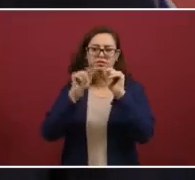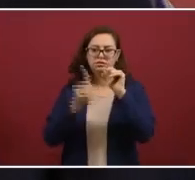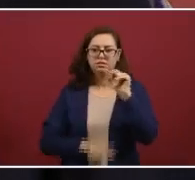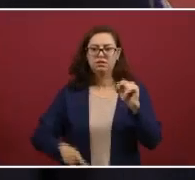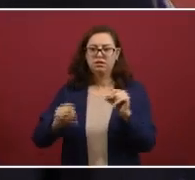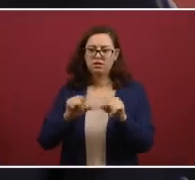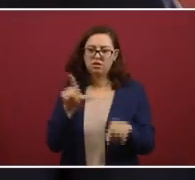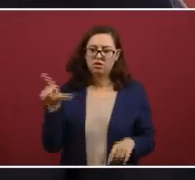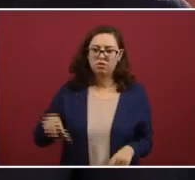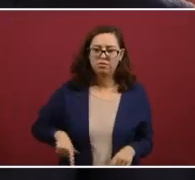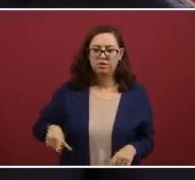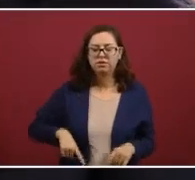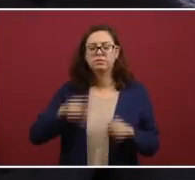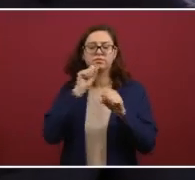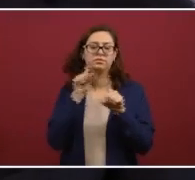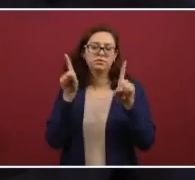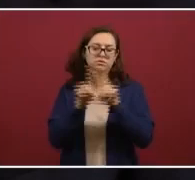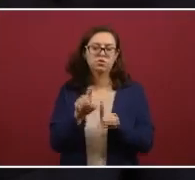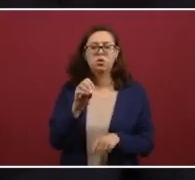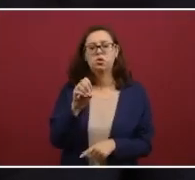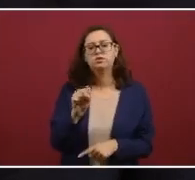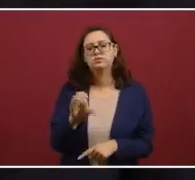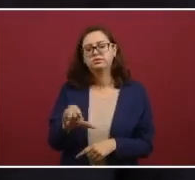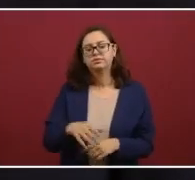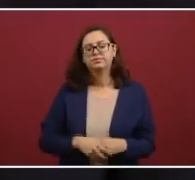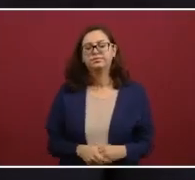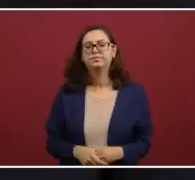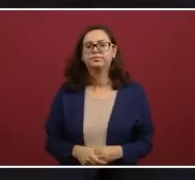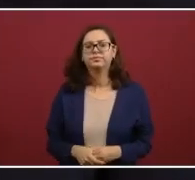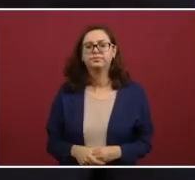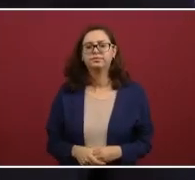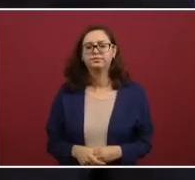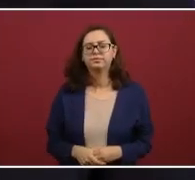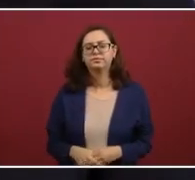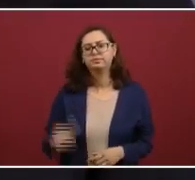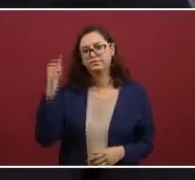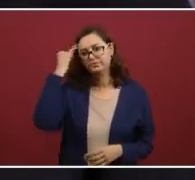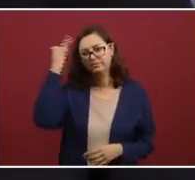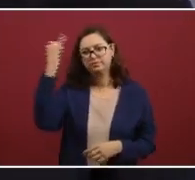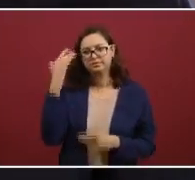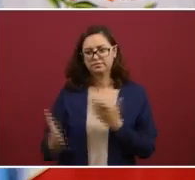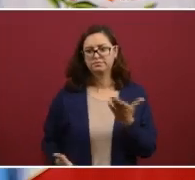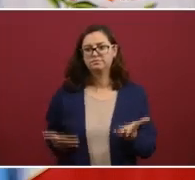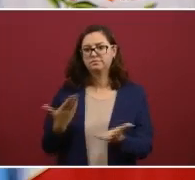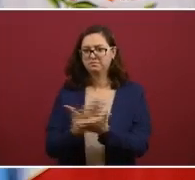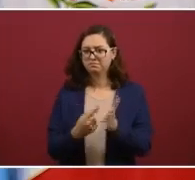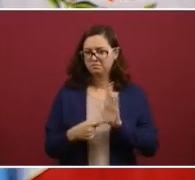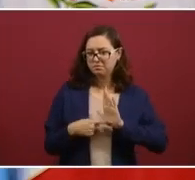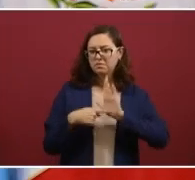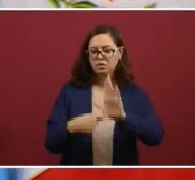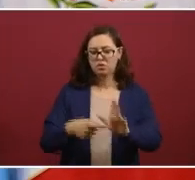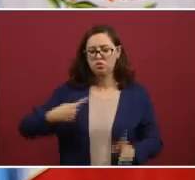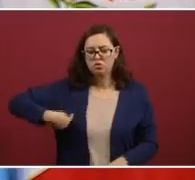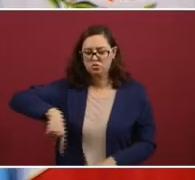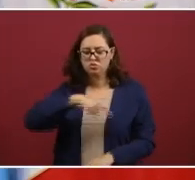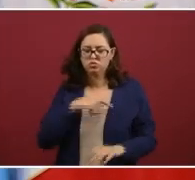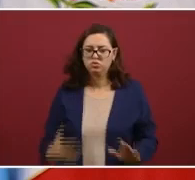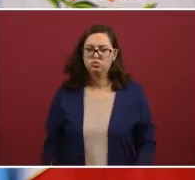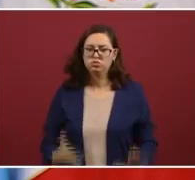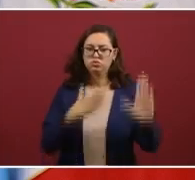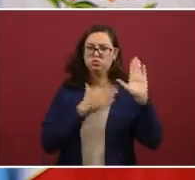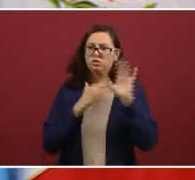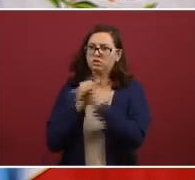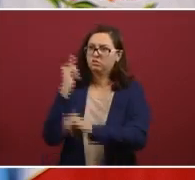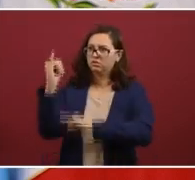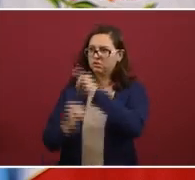por supuesto, a la sociedad civil. La iniciativa es ejemplo y resultado de nuestro compromiso con la cooperación